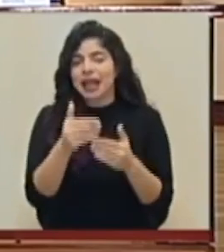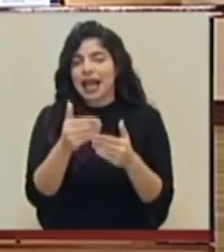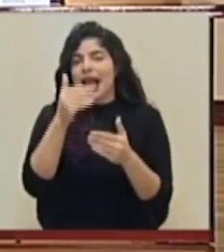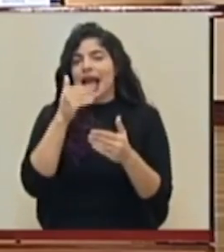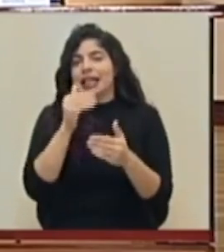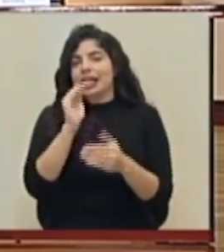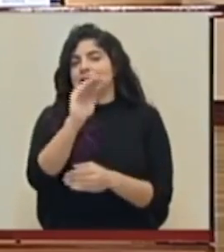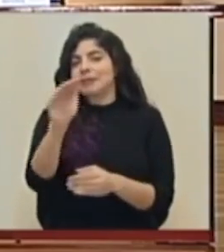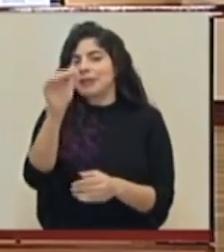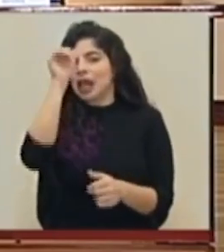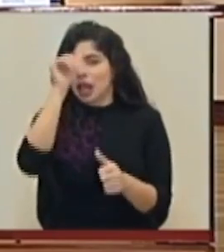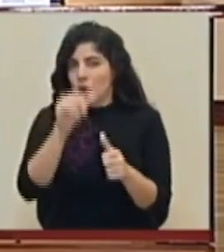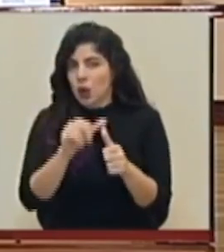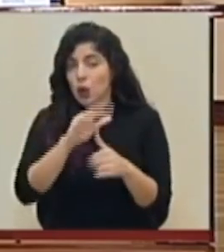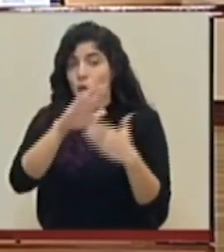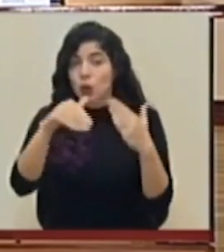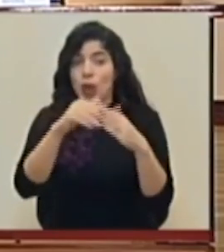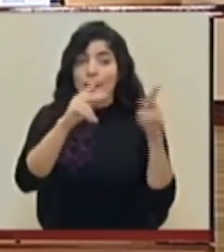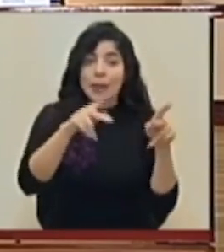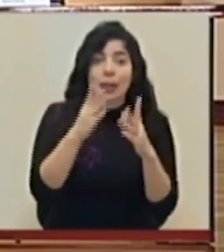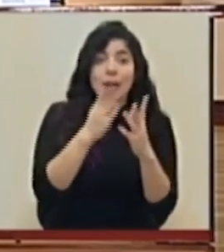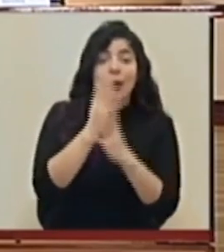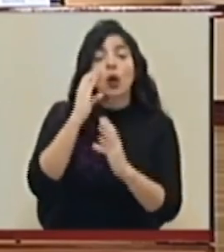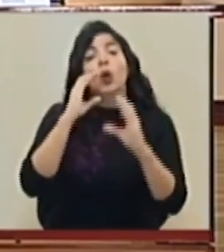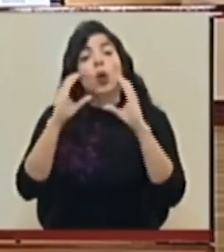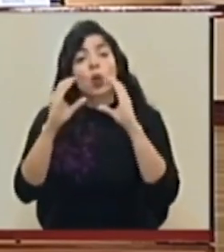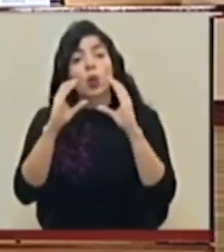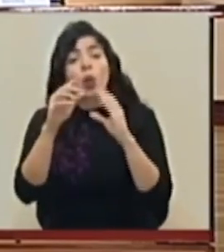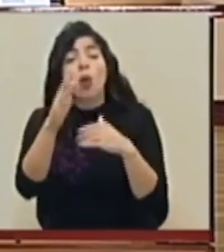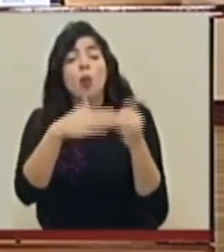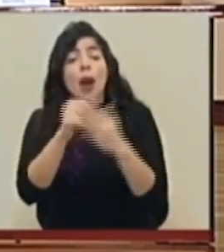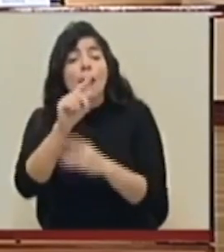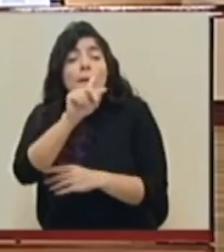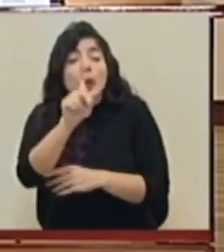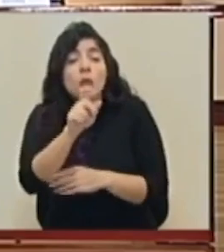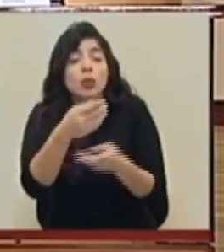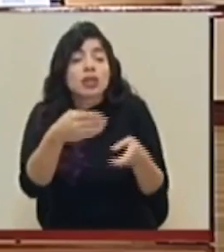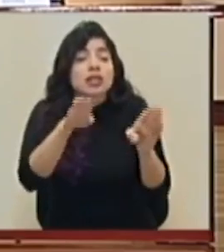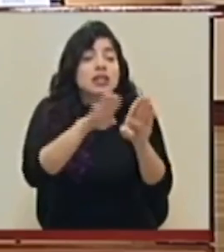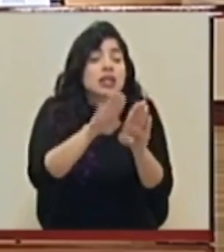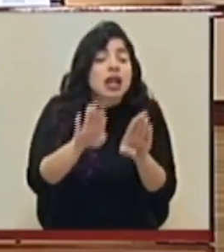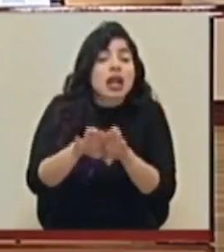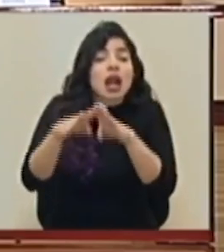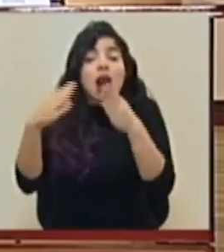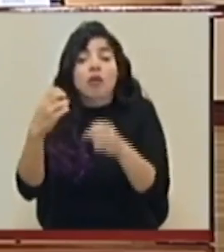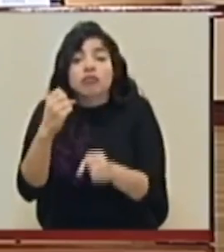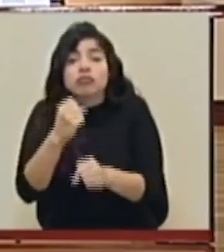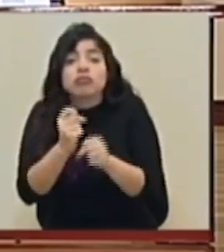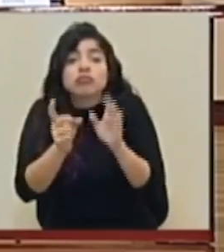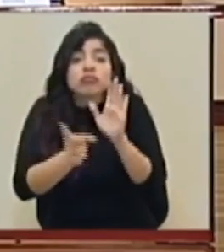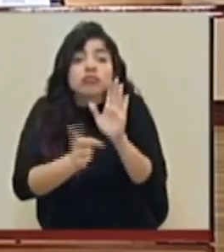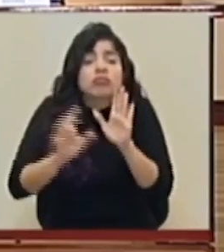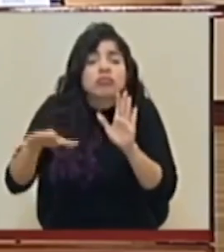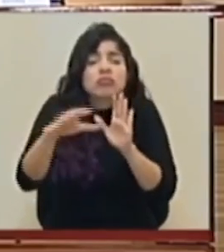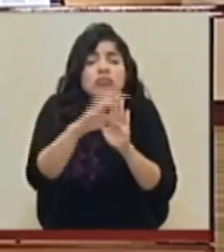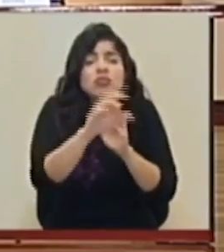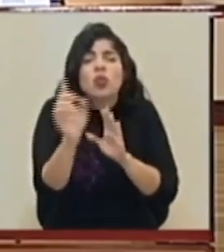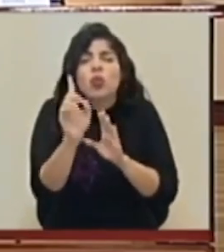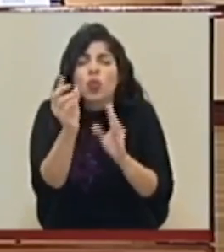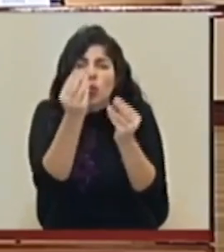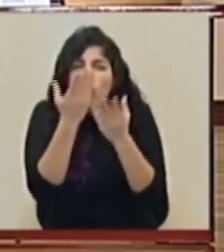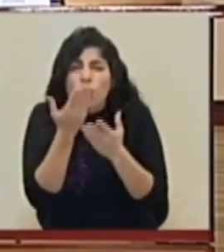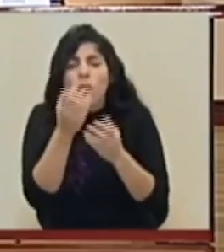vamos sin recordarles a la población y a los medios de comunicación que para consultar las medios de cierre, apertura, operación y alertas en los distintos cantones